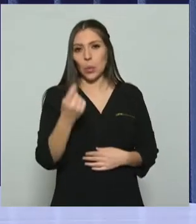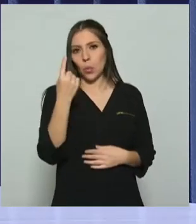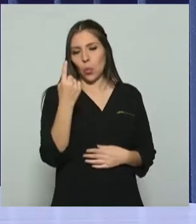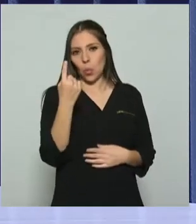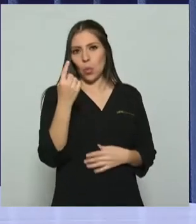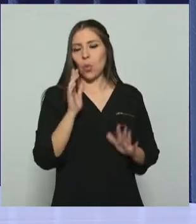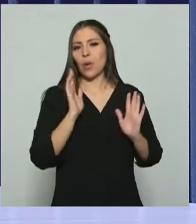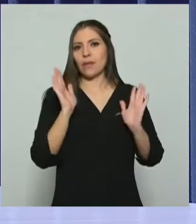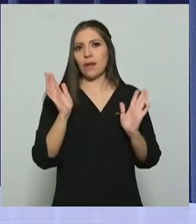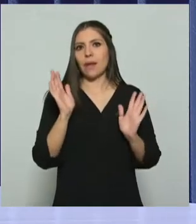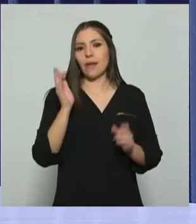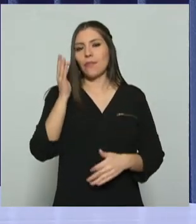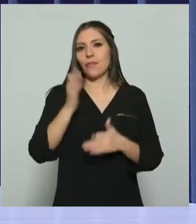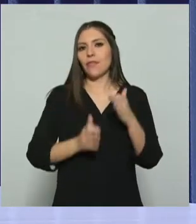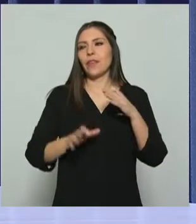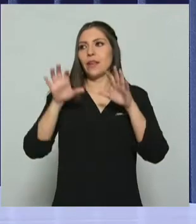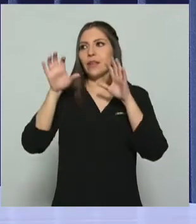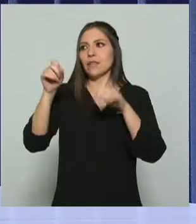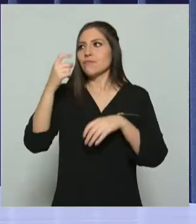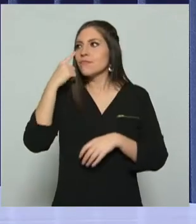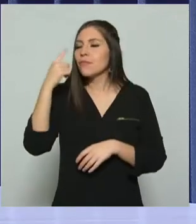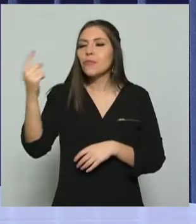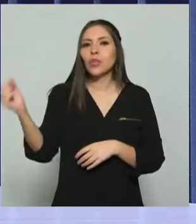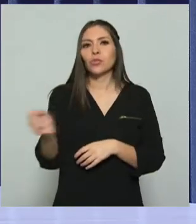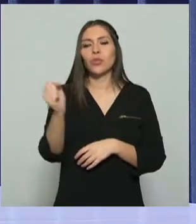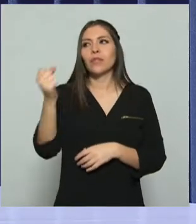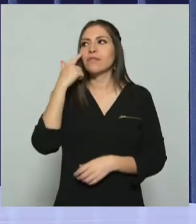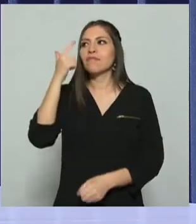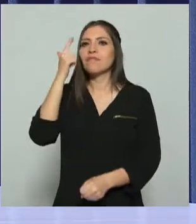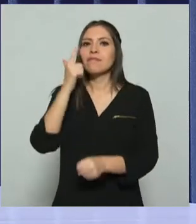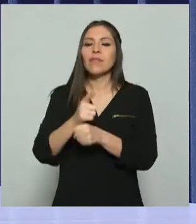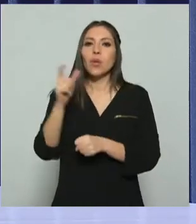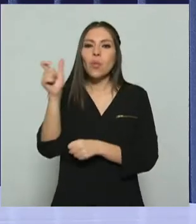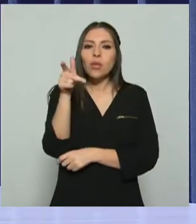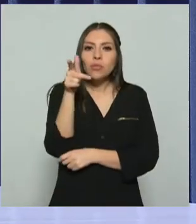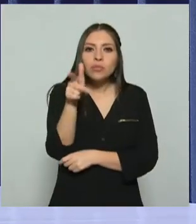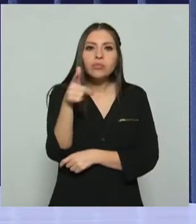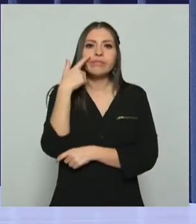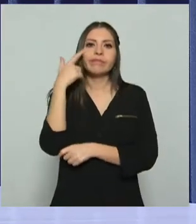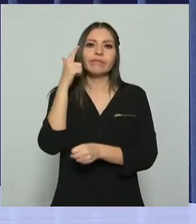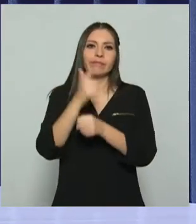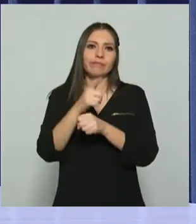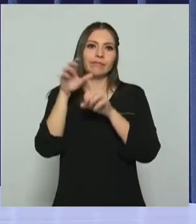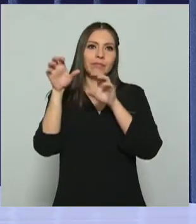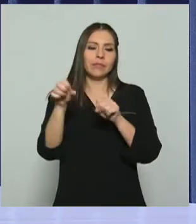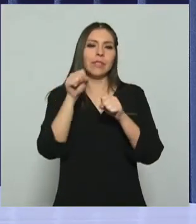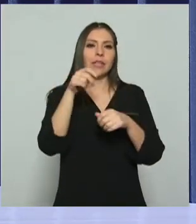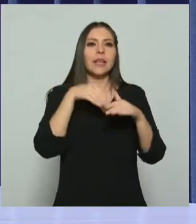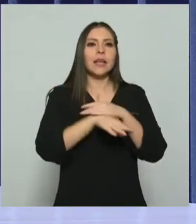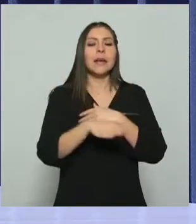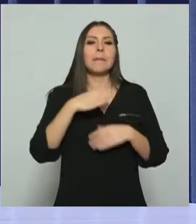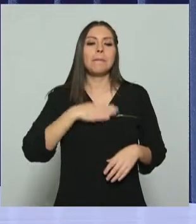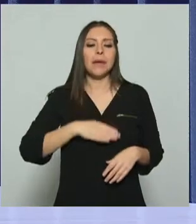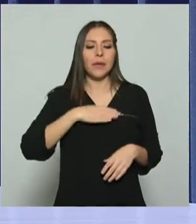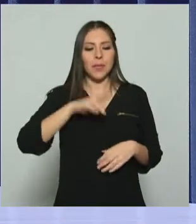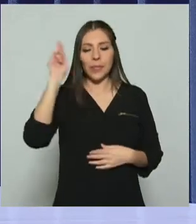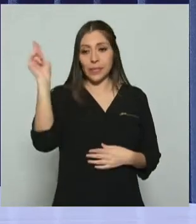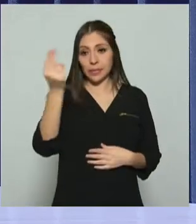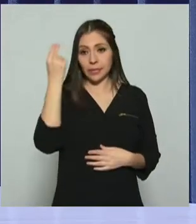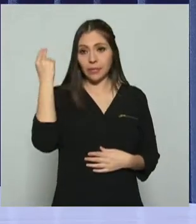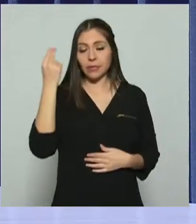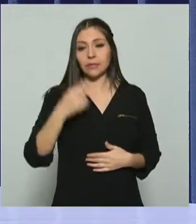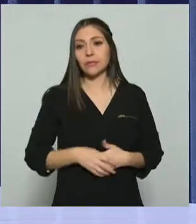la justicia y que por fortuna fue sorprendido mientras estaba cometiendo el delito en uno de los baños de la universidad.